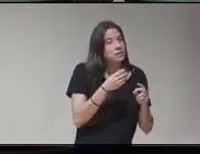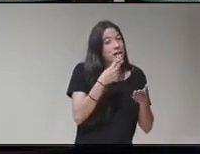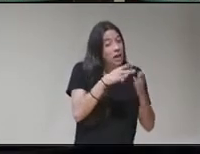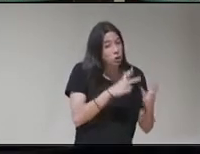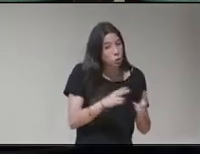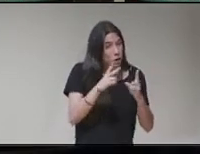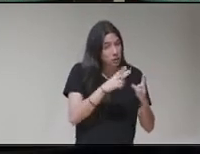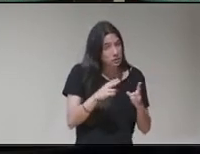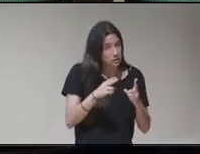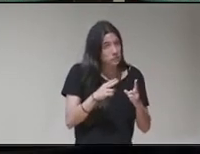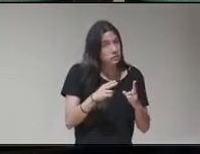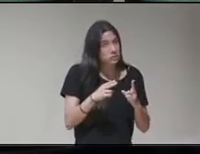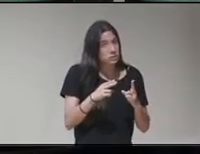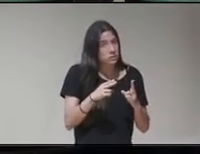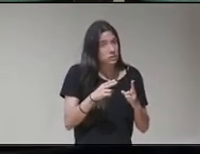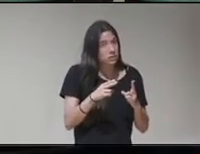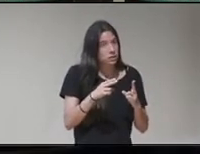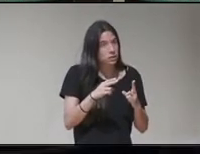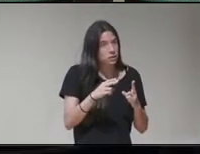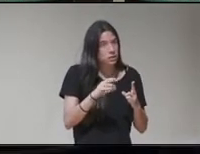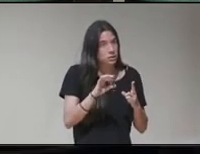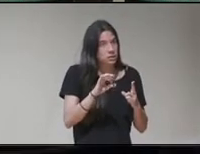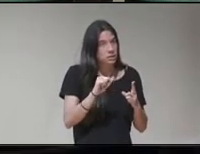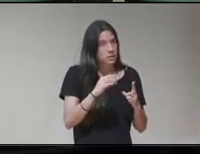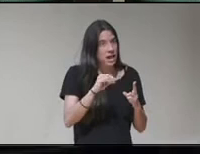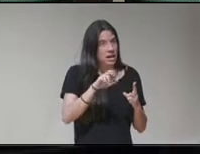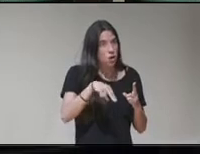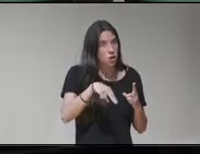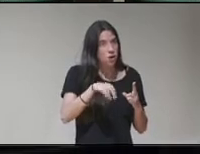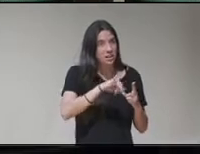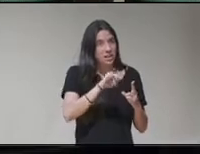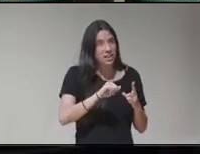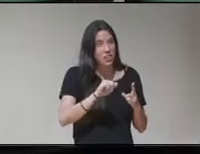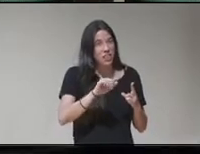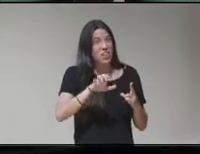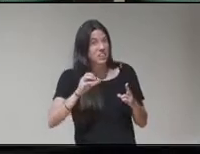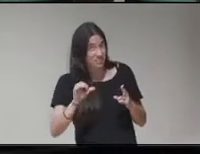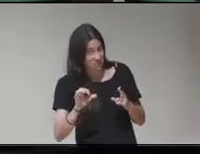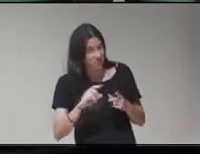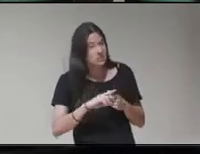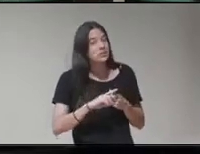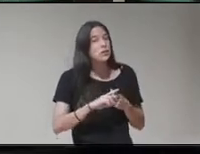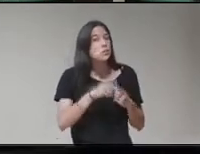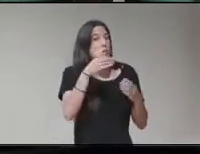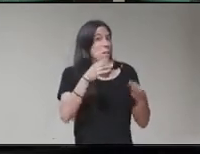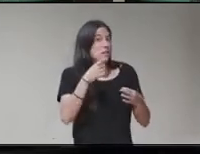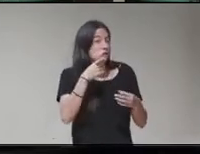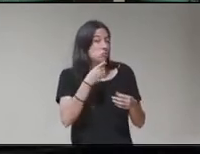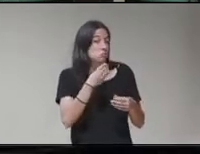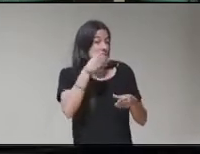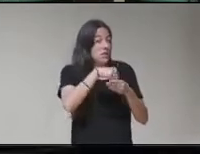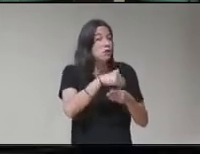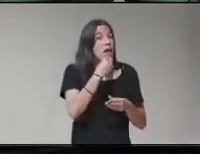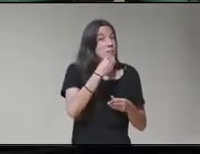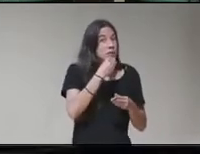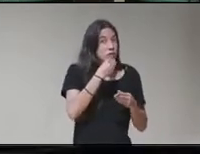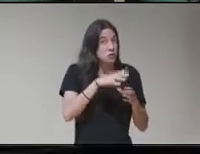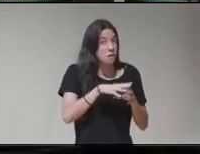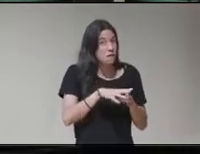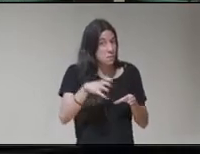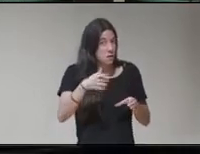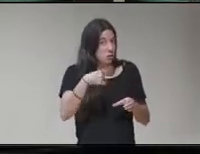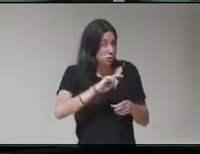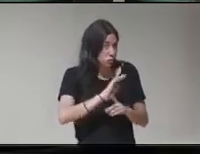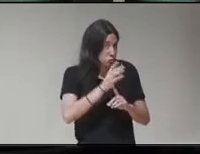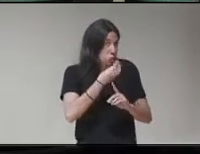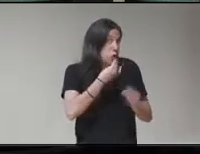y de Bariomyces. ¿Por qué? Porque forman parte de los alimentos fermentados que consumimos, no porque se encuentren en el